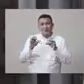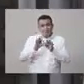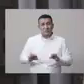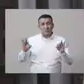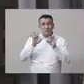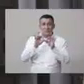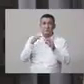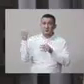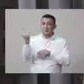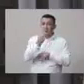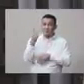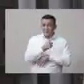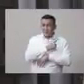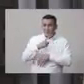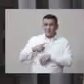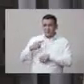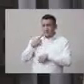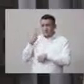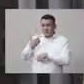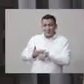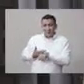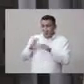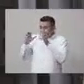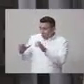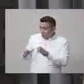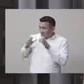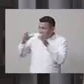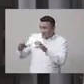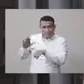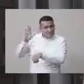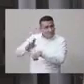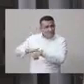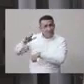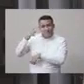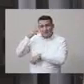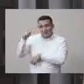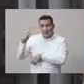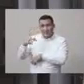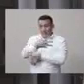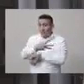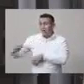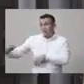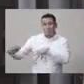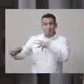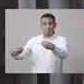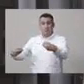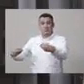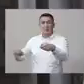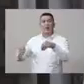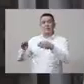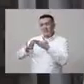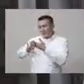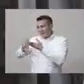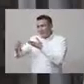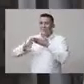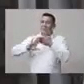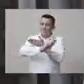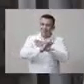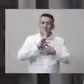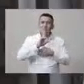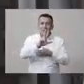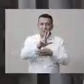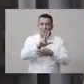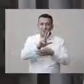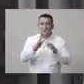para evitar en lo posible se contagien. Por ello, a las personas pertenecientes a estos grupos y que